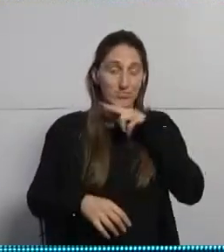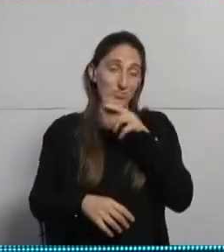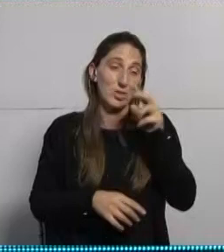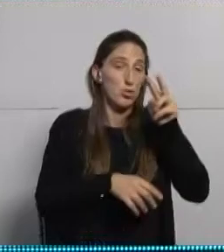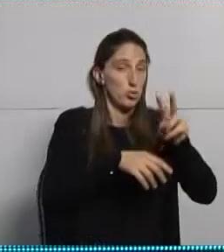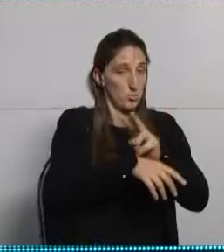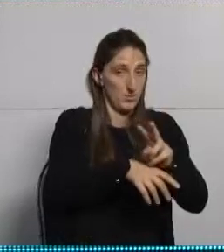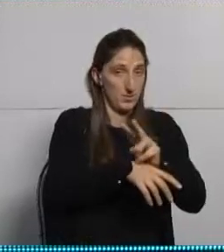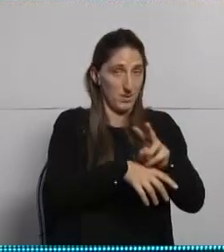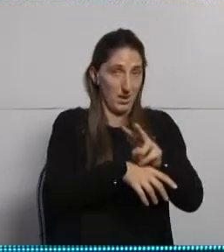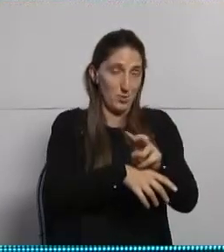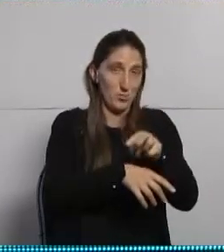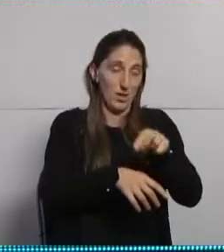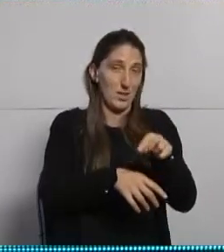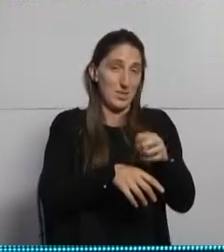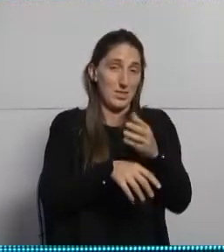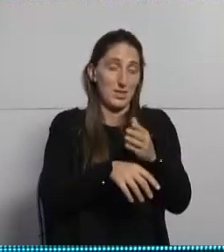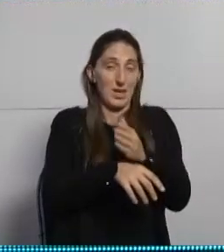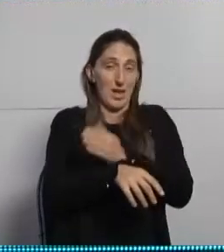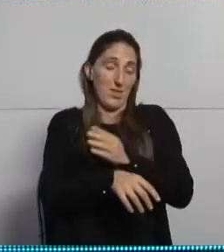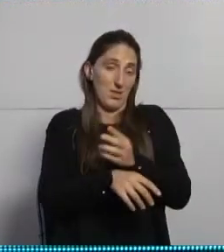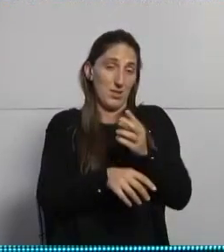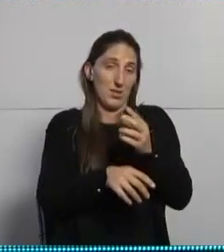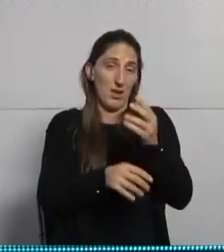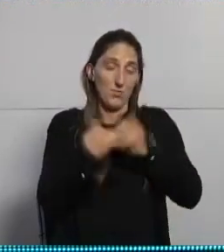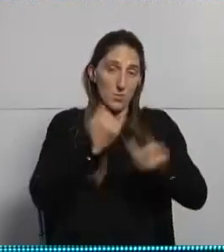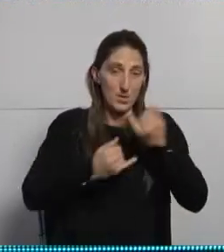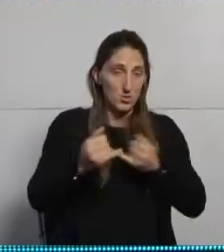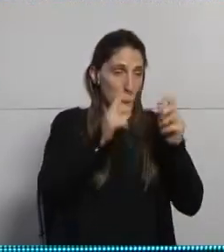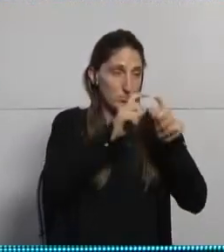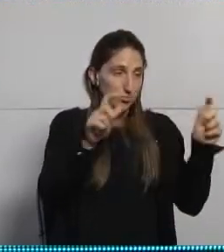donde partimos de datos con su salida esperada.